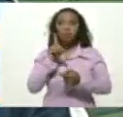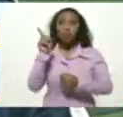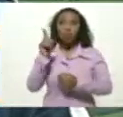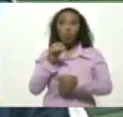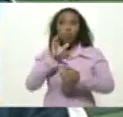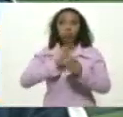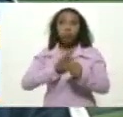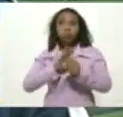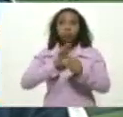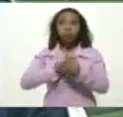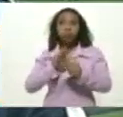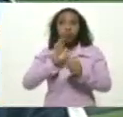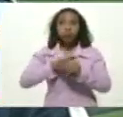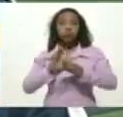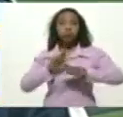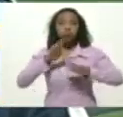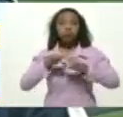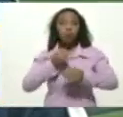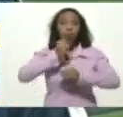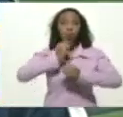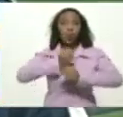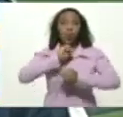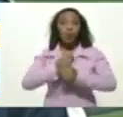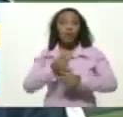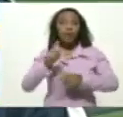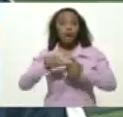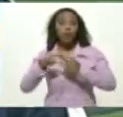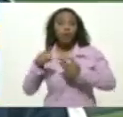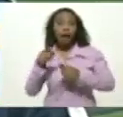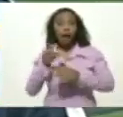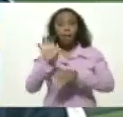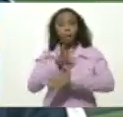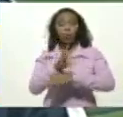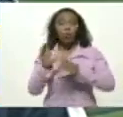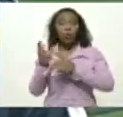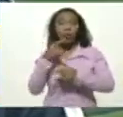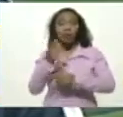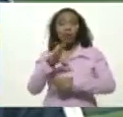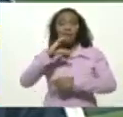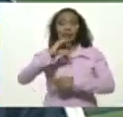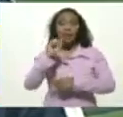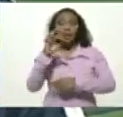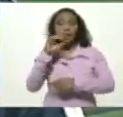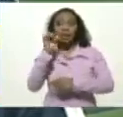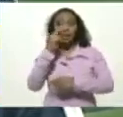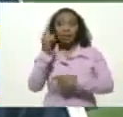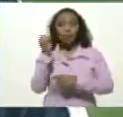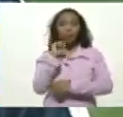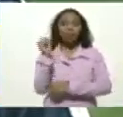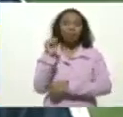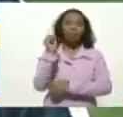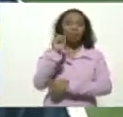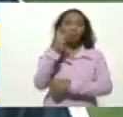una cosa, pa, catata, catata, en gaita. Y entonces el coro, sí, Cilia. Sí, Cilia.